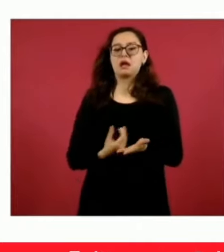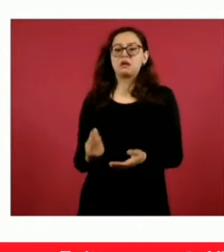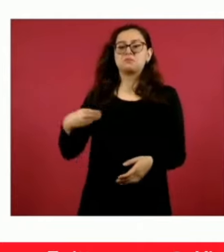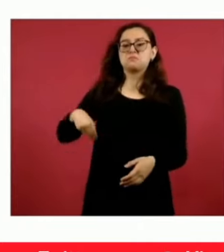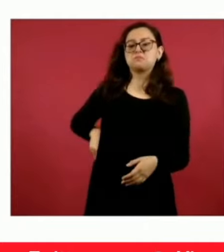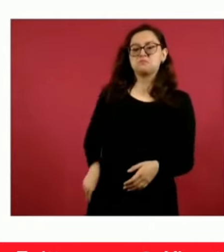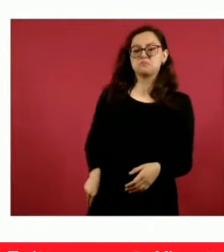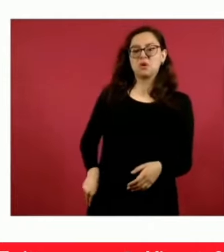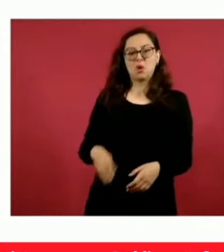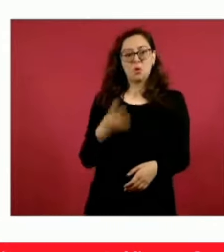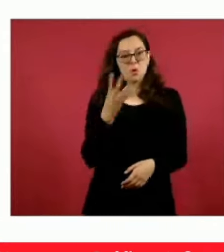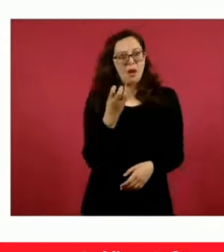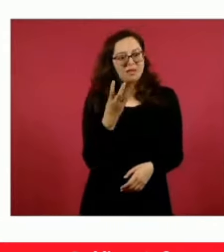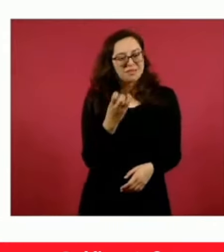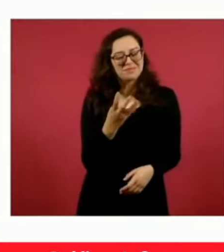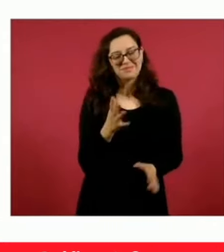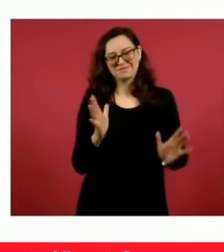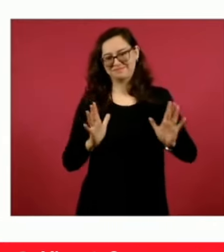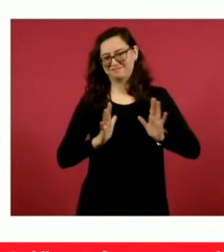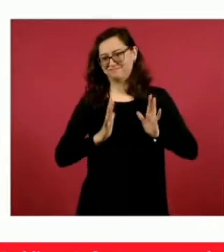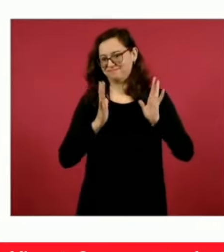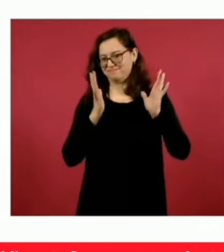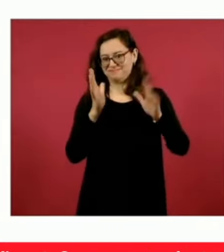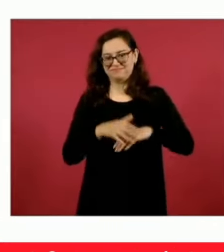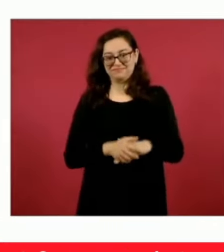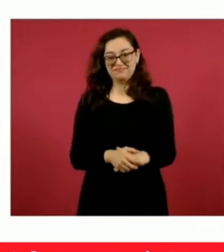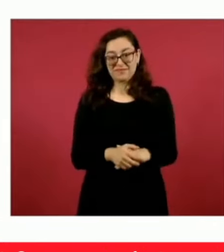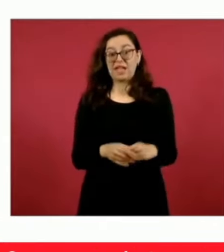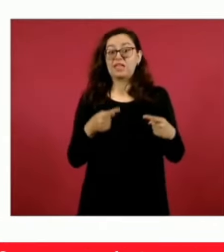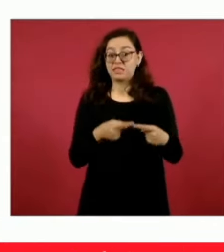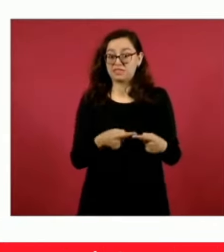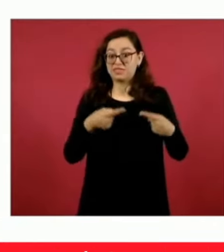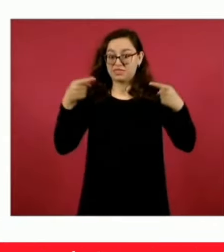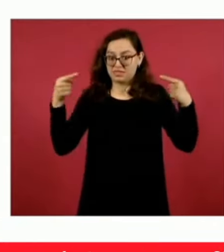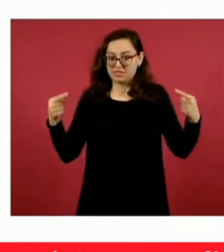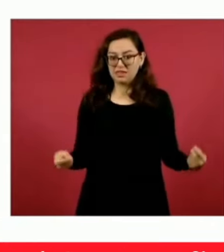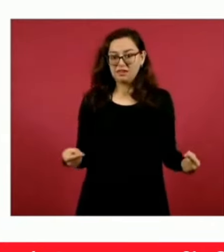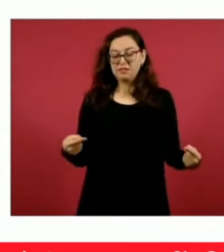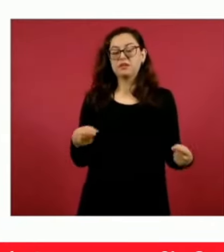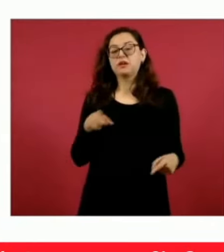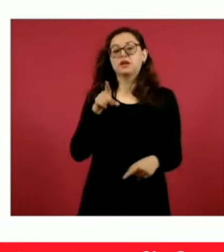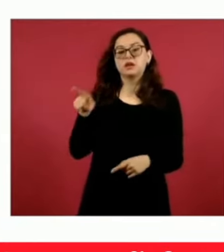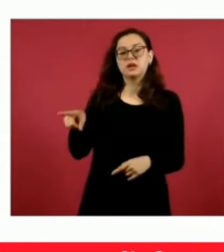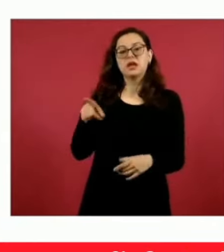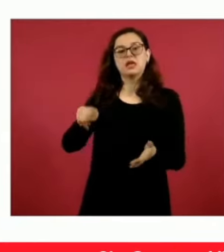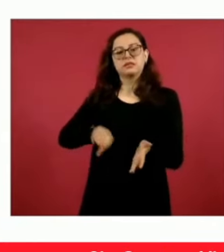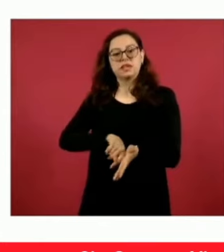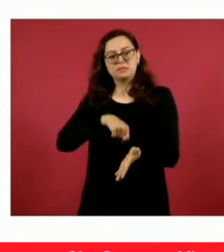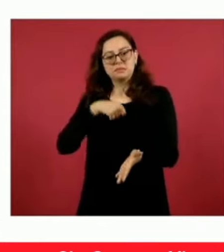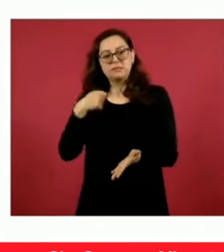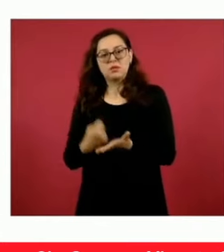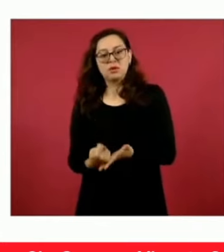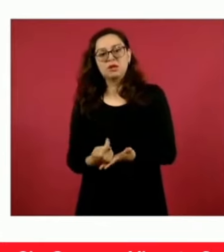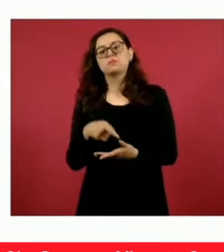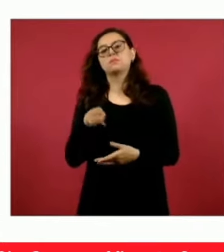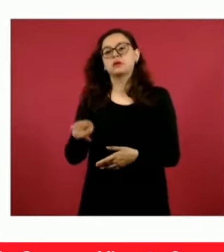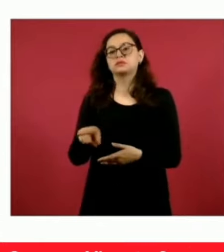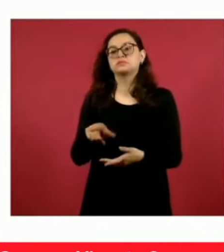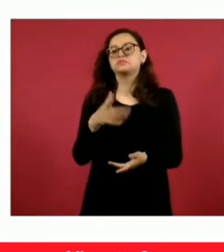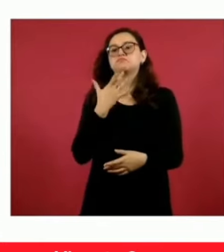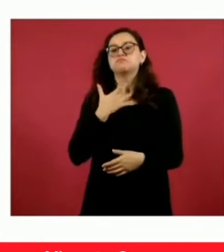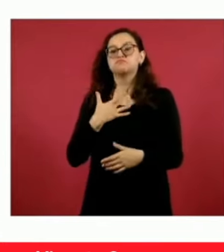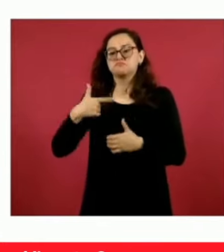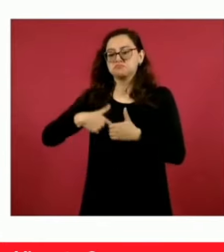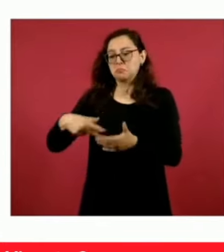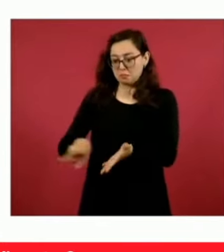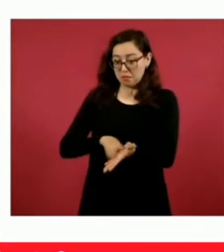como indicador de ganancia en contraste tenemos a nexum servicio rí panuco all en Tampico Tamaulipas con el litro promedio en